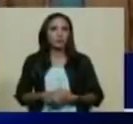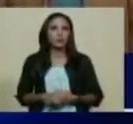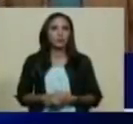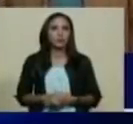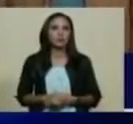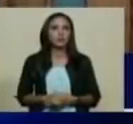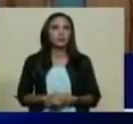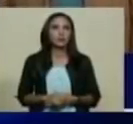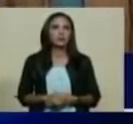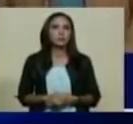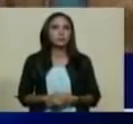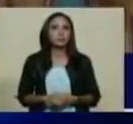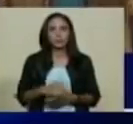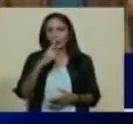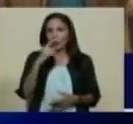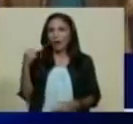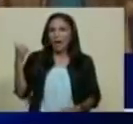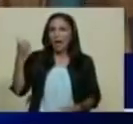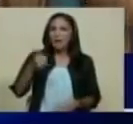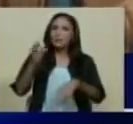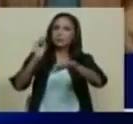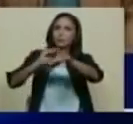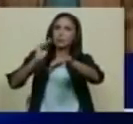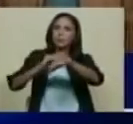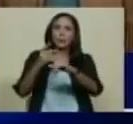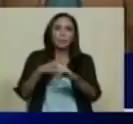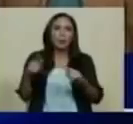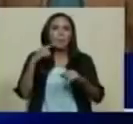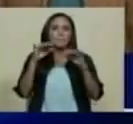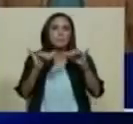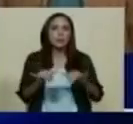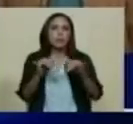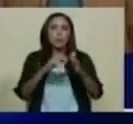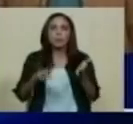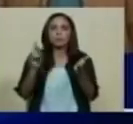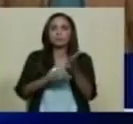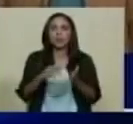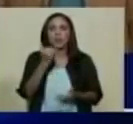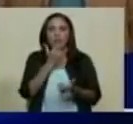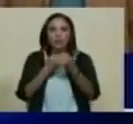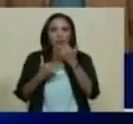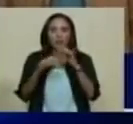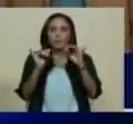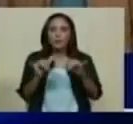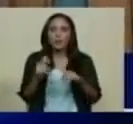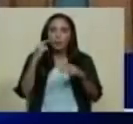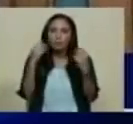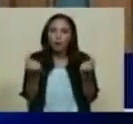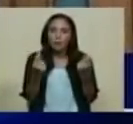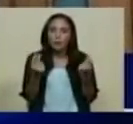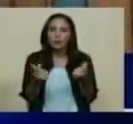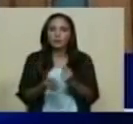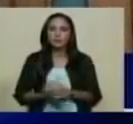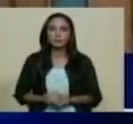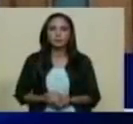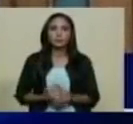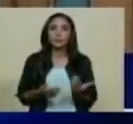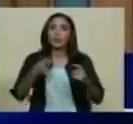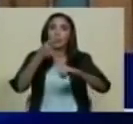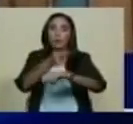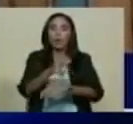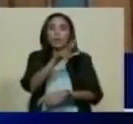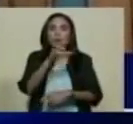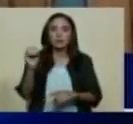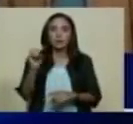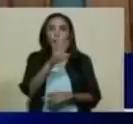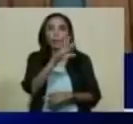Y yo la he hecho durante años, pero no se rectifica, no se rectifica a tiempo. Estamos graduando 300,